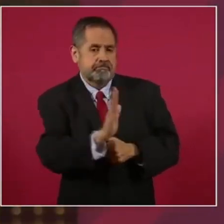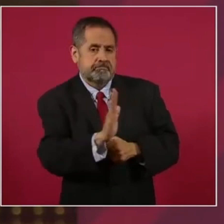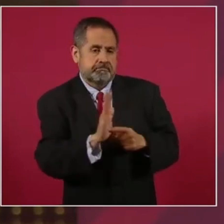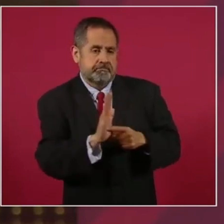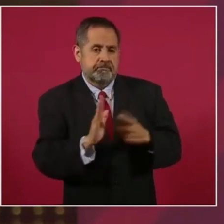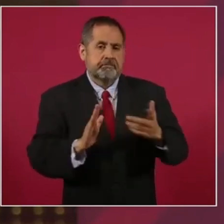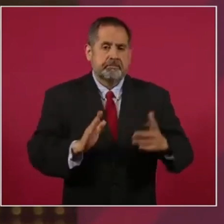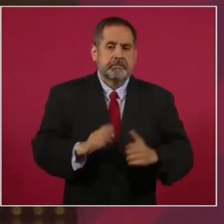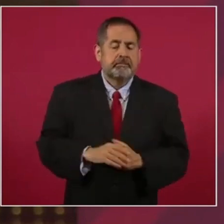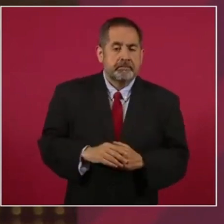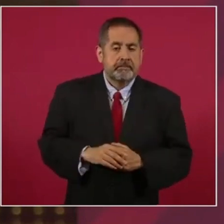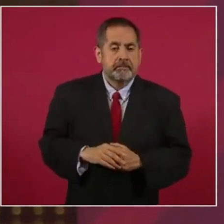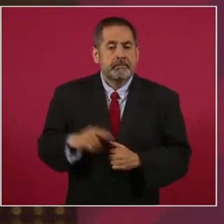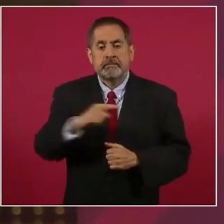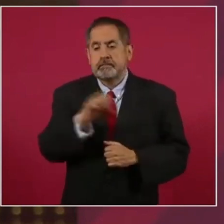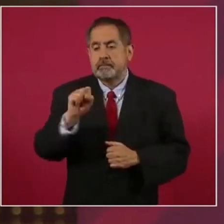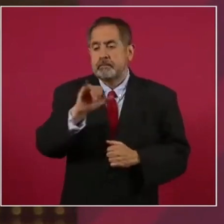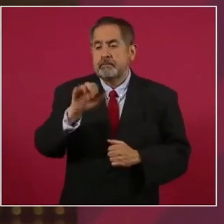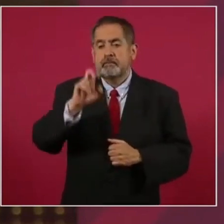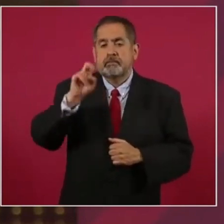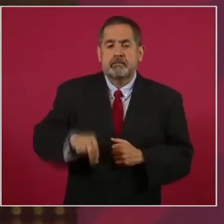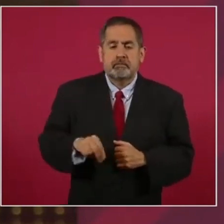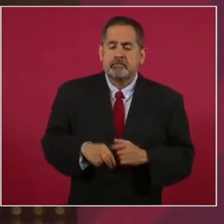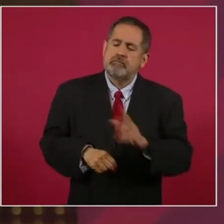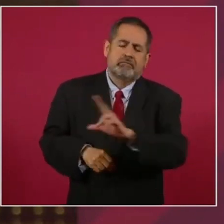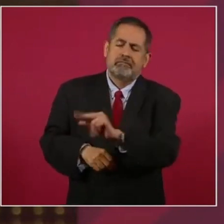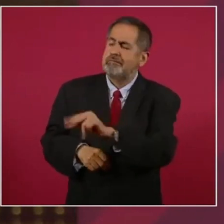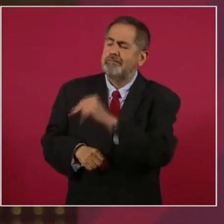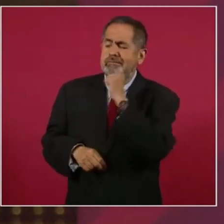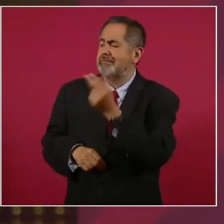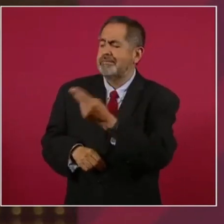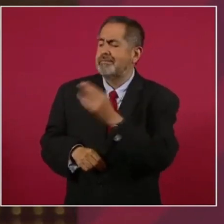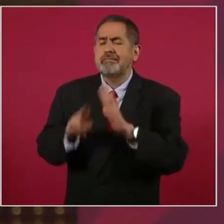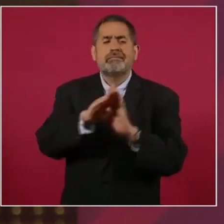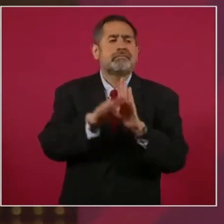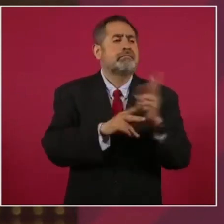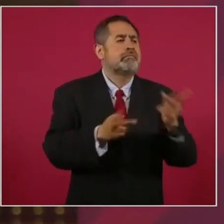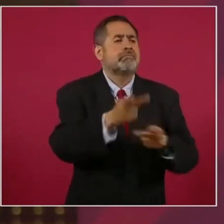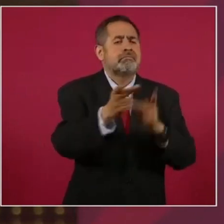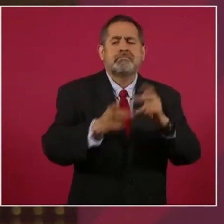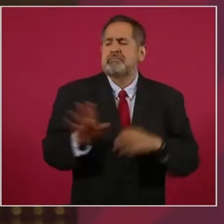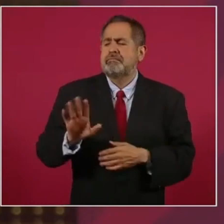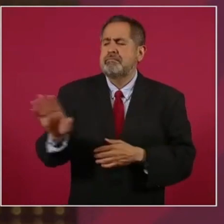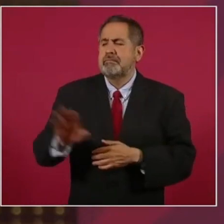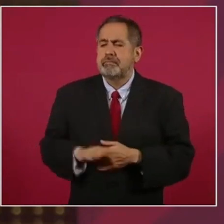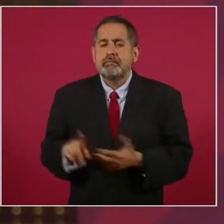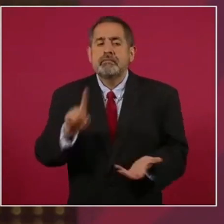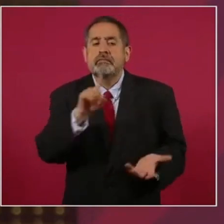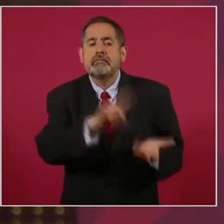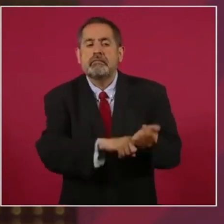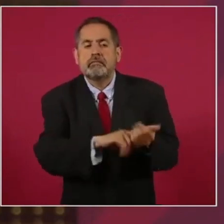Y la Corte resolvió que era improcedente. O sea, ya estaba